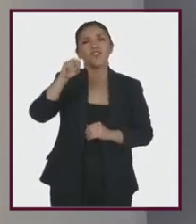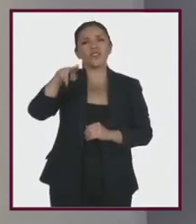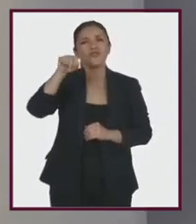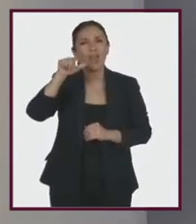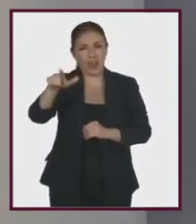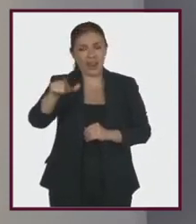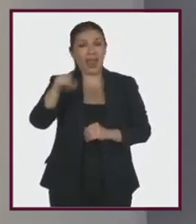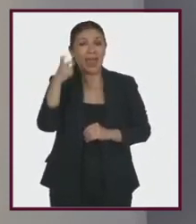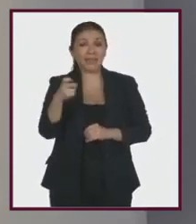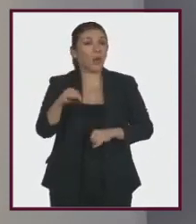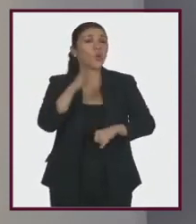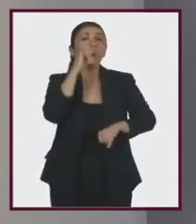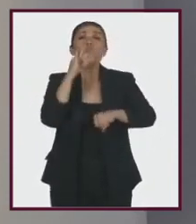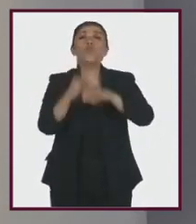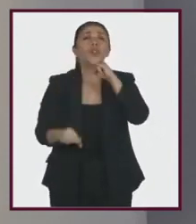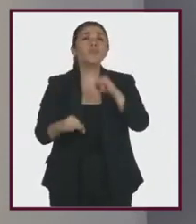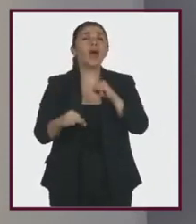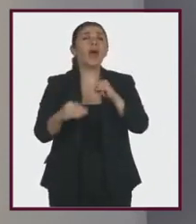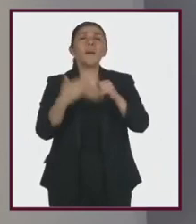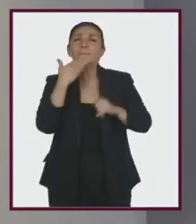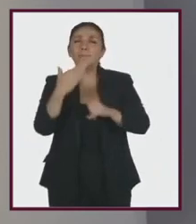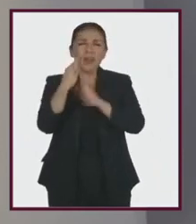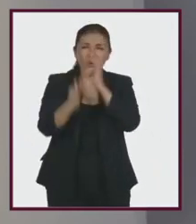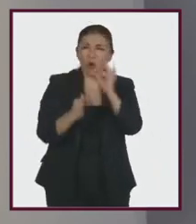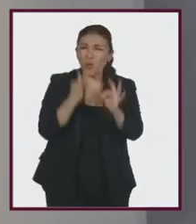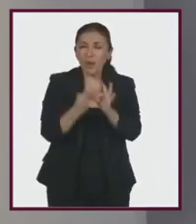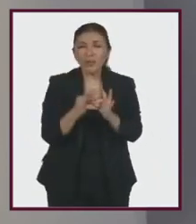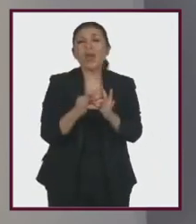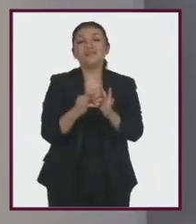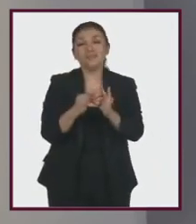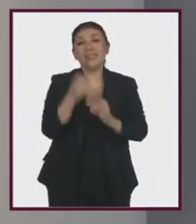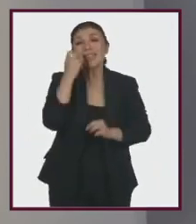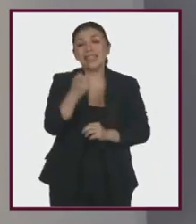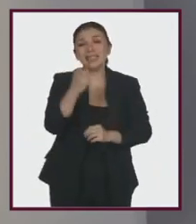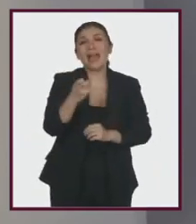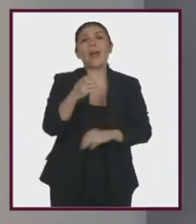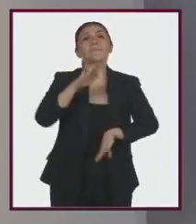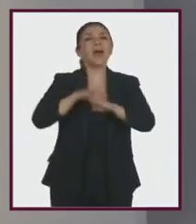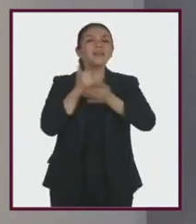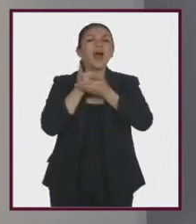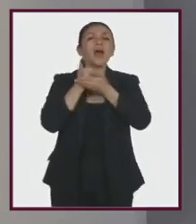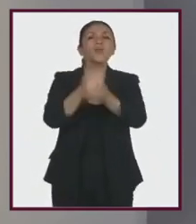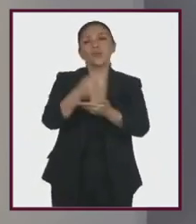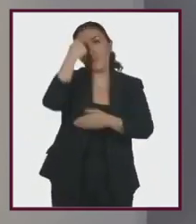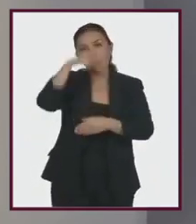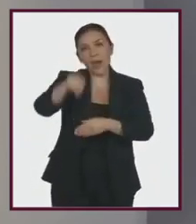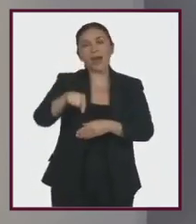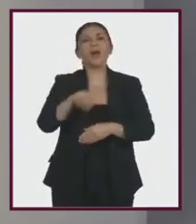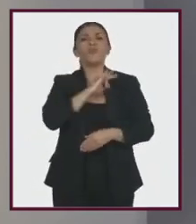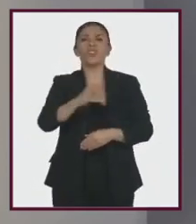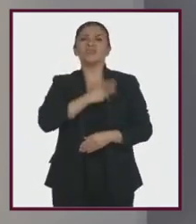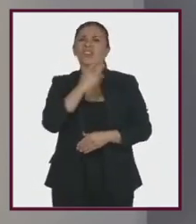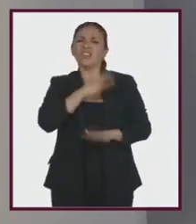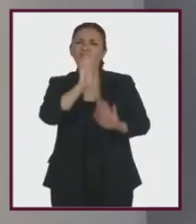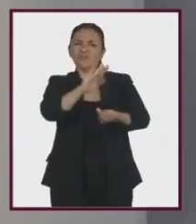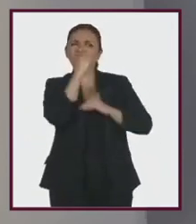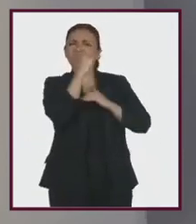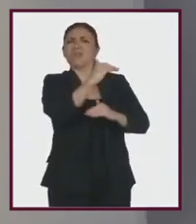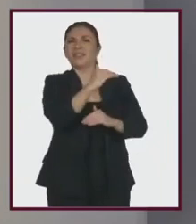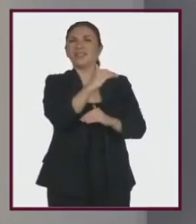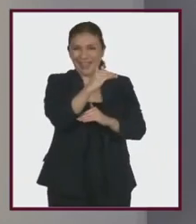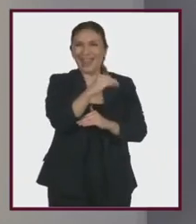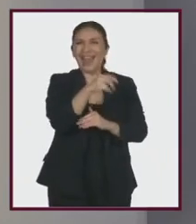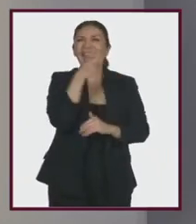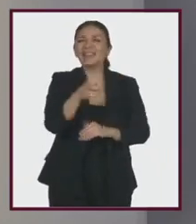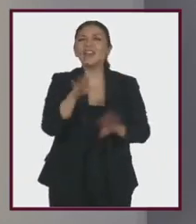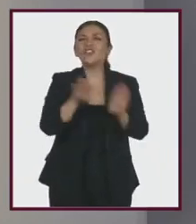es la última que termina de desarrollarse y esta corteza prefrontal es la que nos ayuda a poner límites, es como